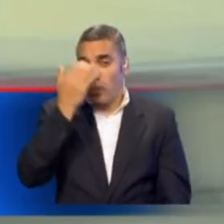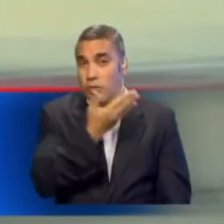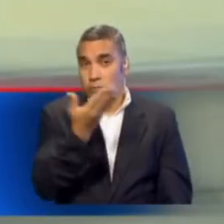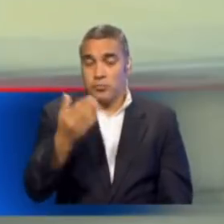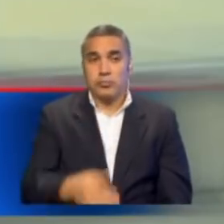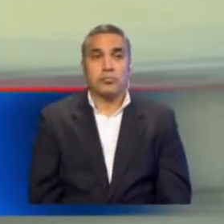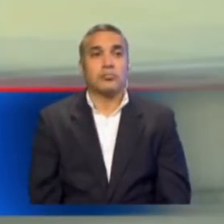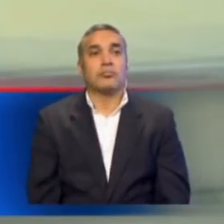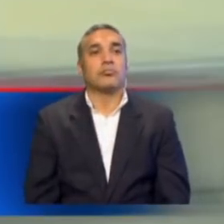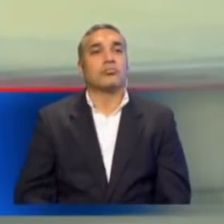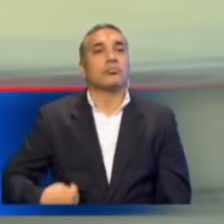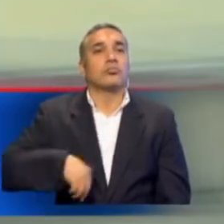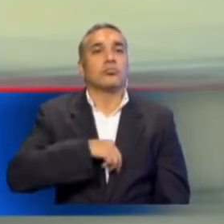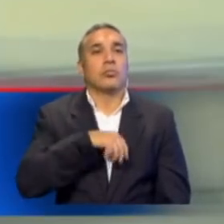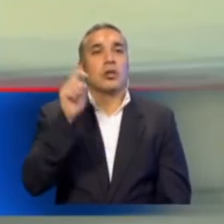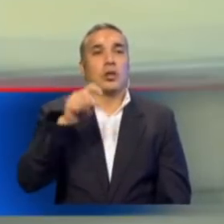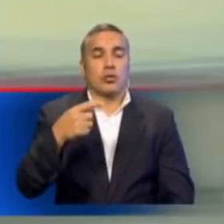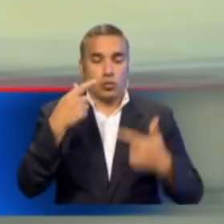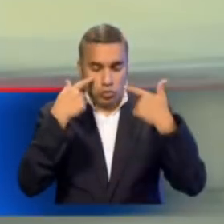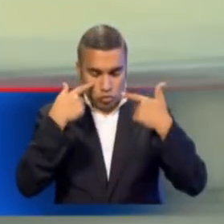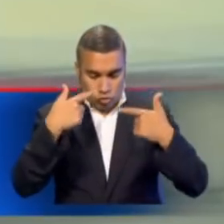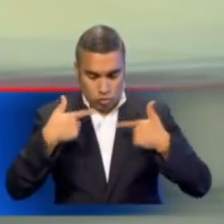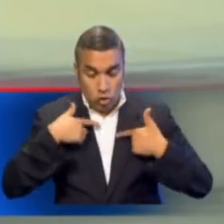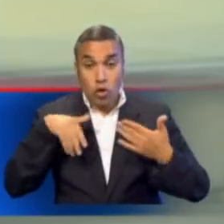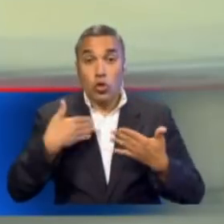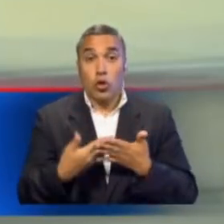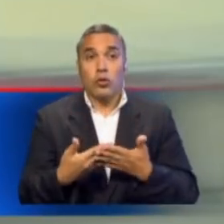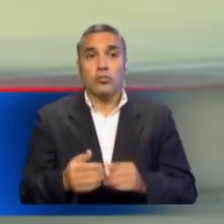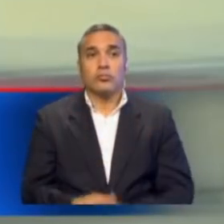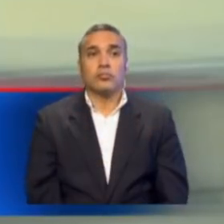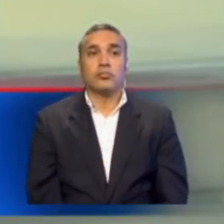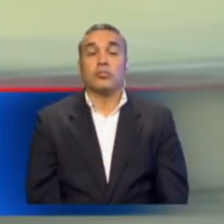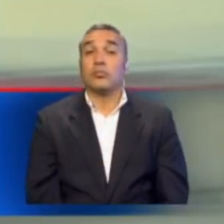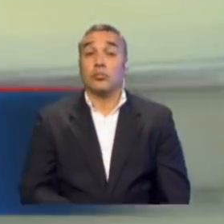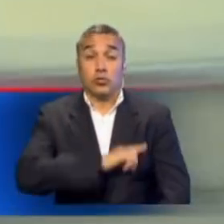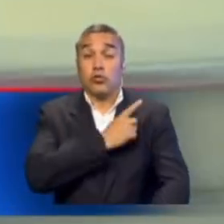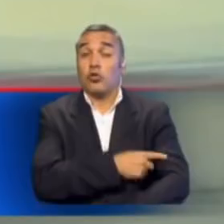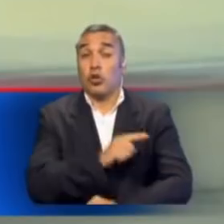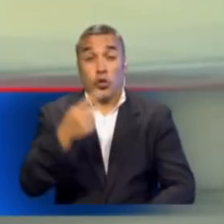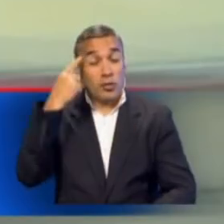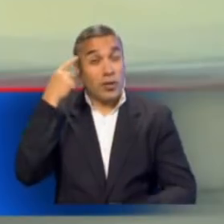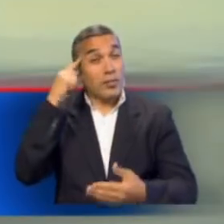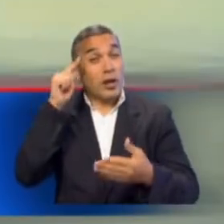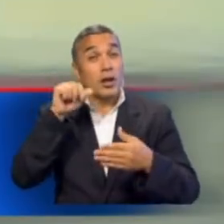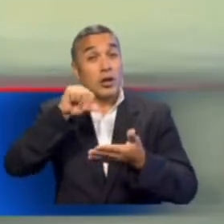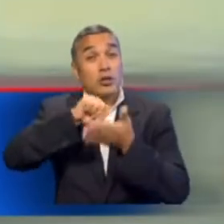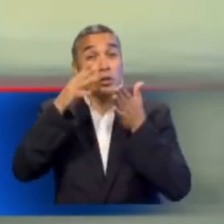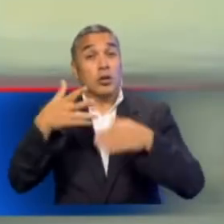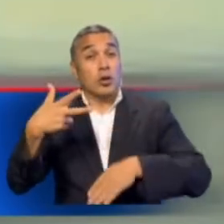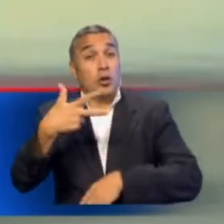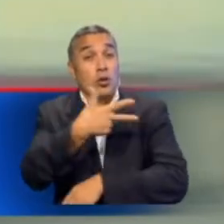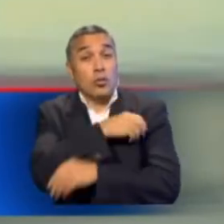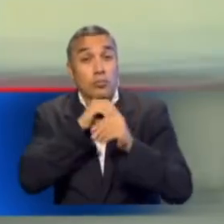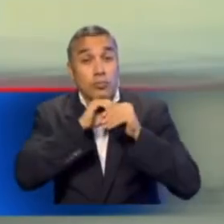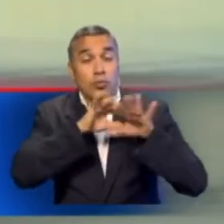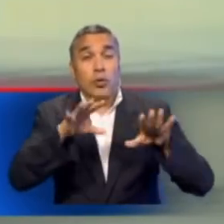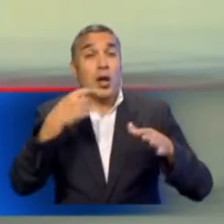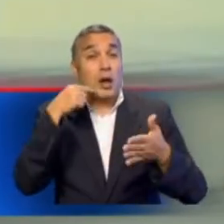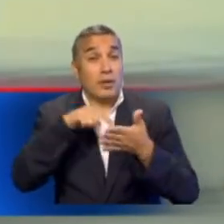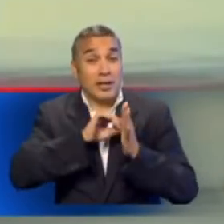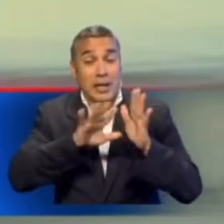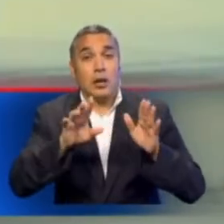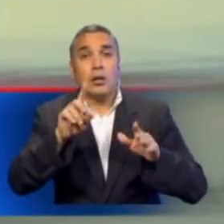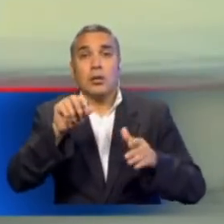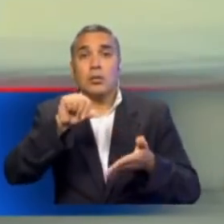que debemos cuidarnos todos. El esfuerzo que hace el gobierno nacional para vacunar a la ciudadanía no tendrá efecto alguno si